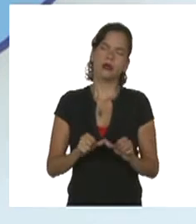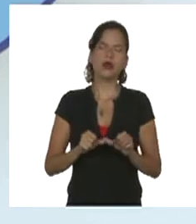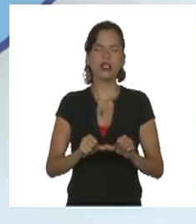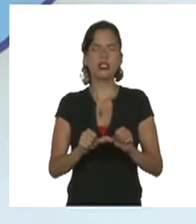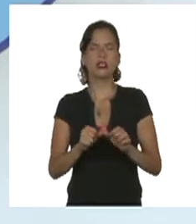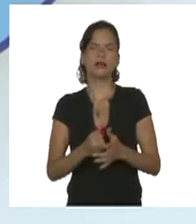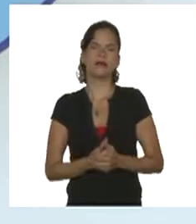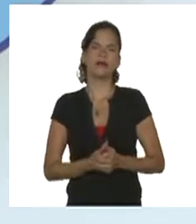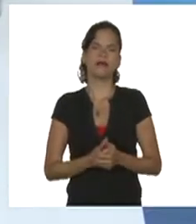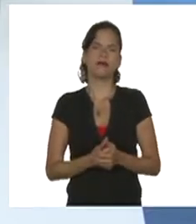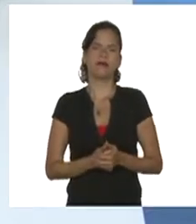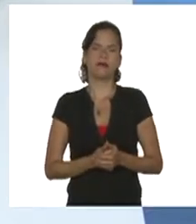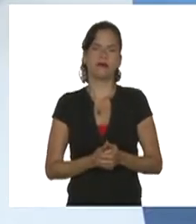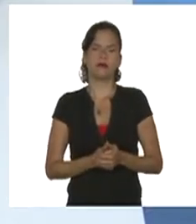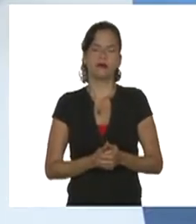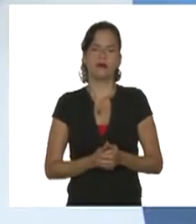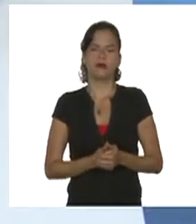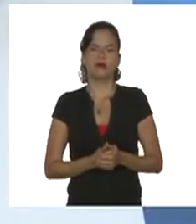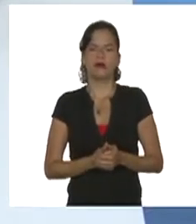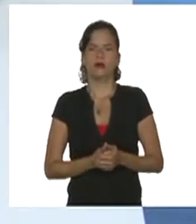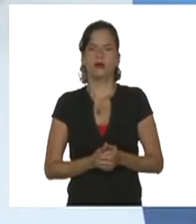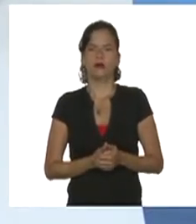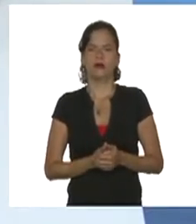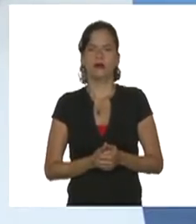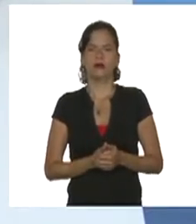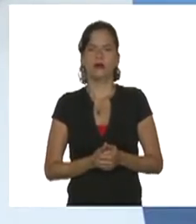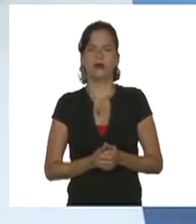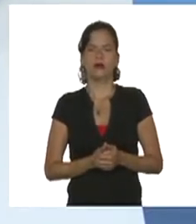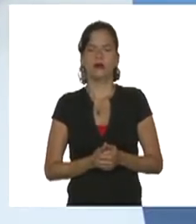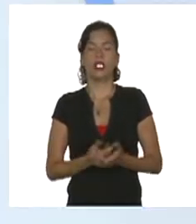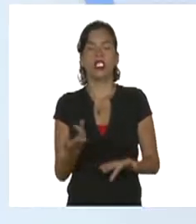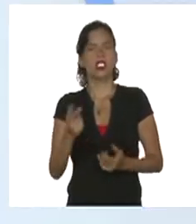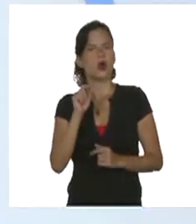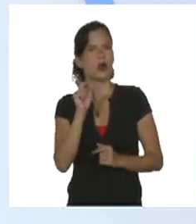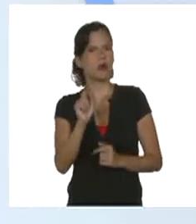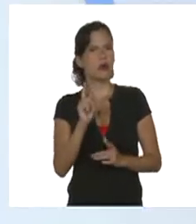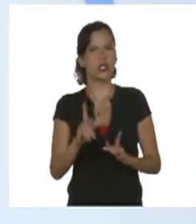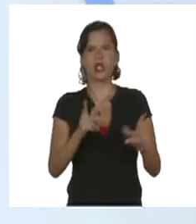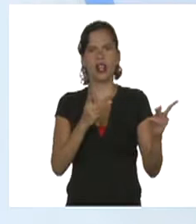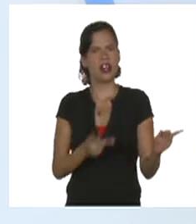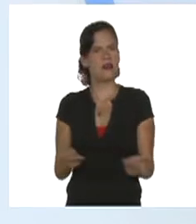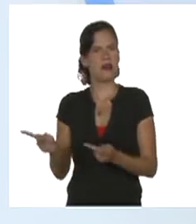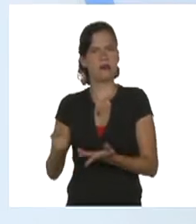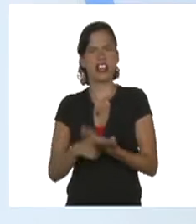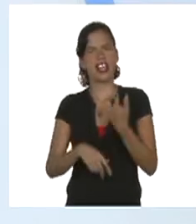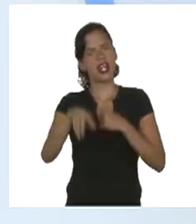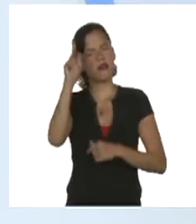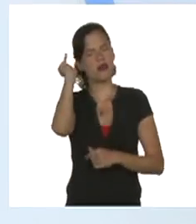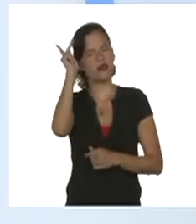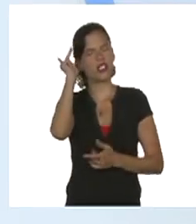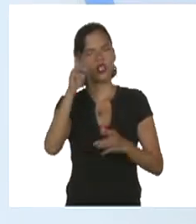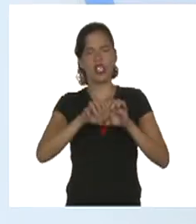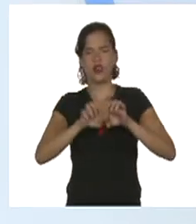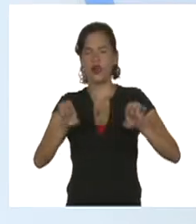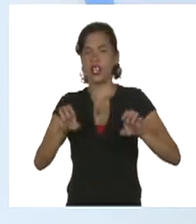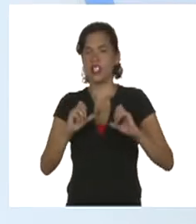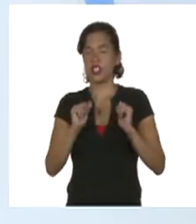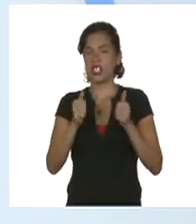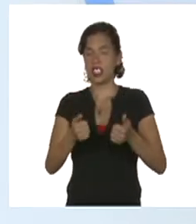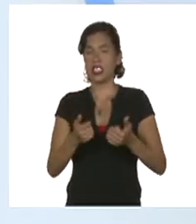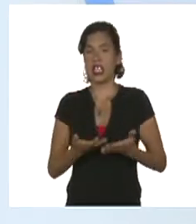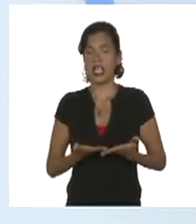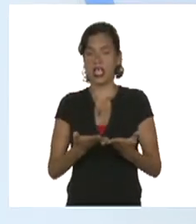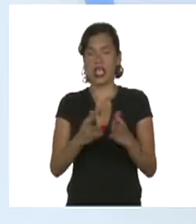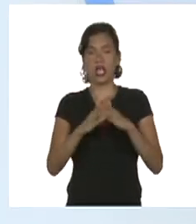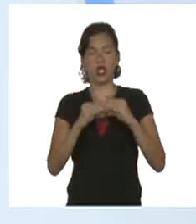nuestro programa. Guillermo, ¿qué más tenemos? Bueno, Williagne, llegó el momento de darle la bienvenida a la profesora de inicial que vendrá